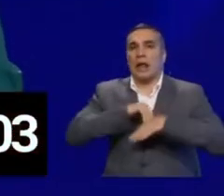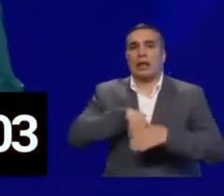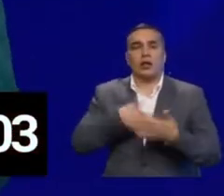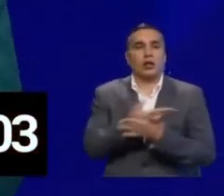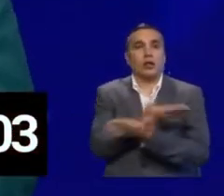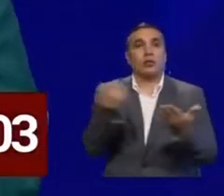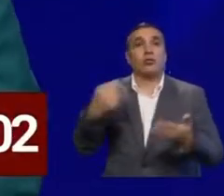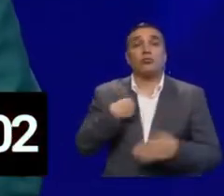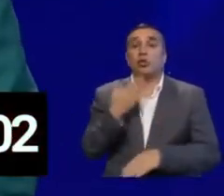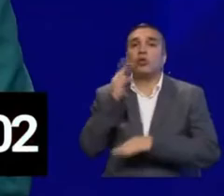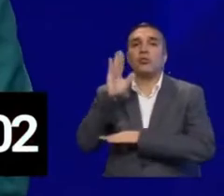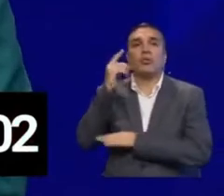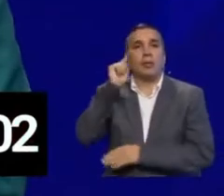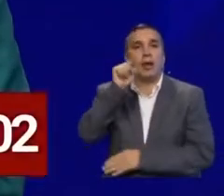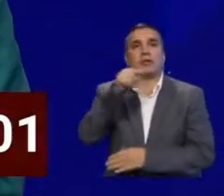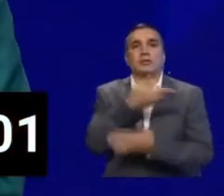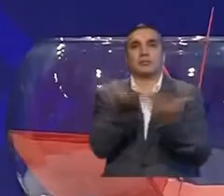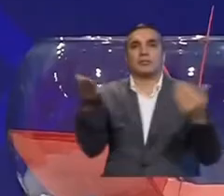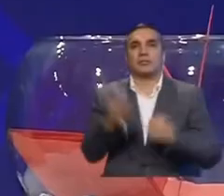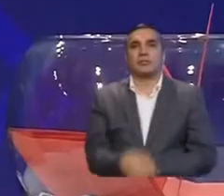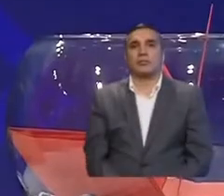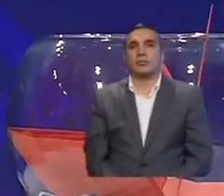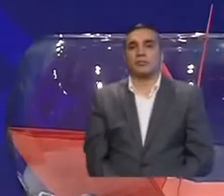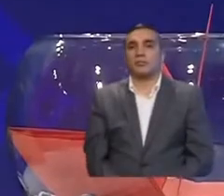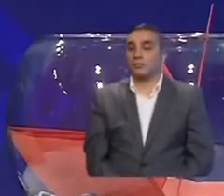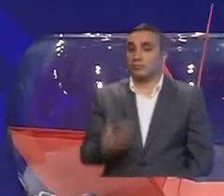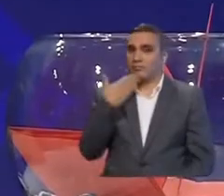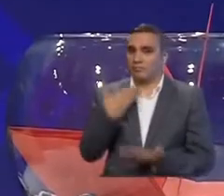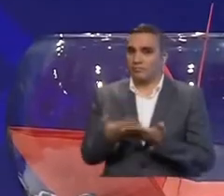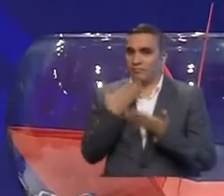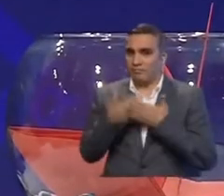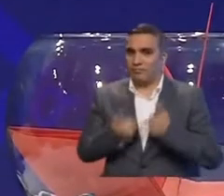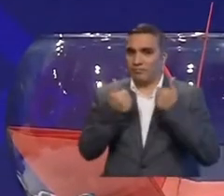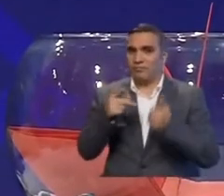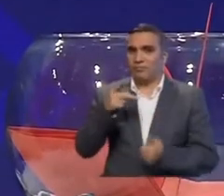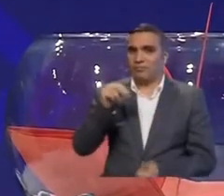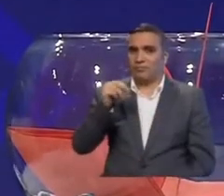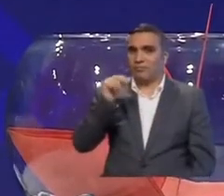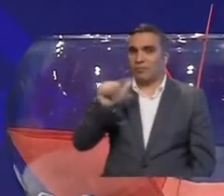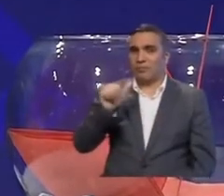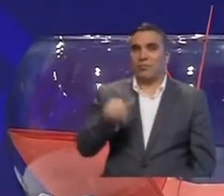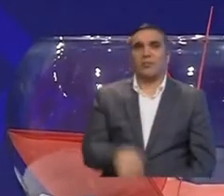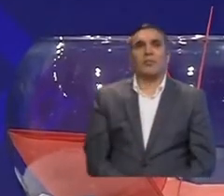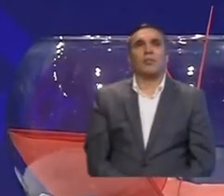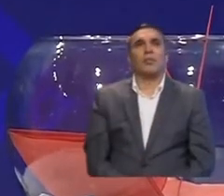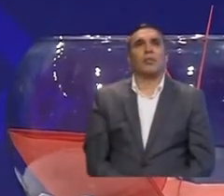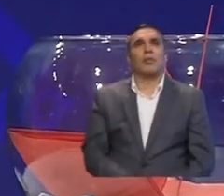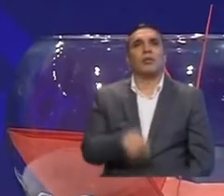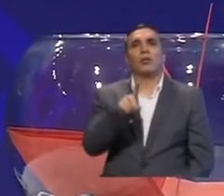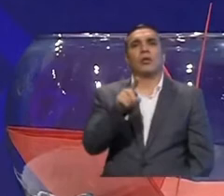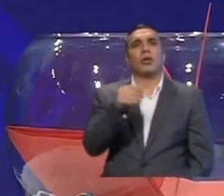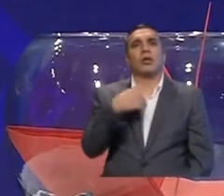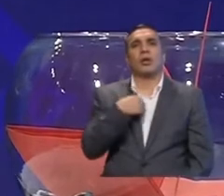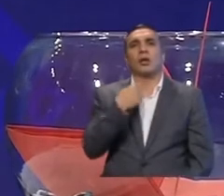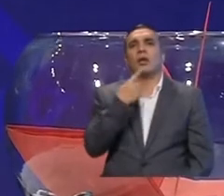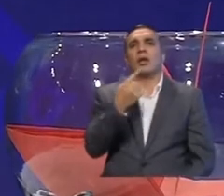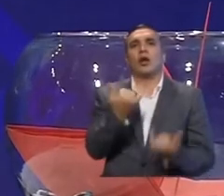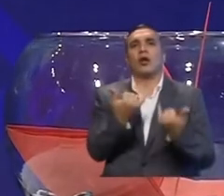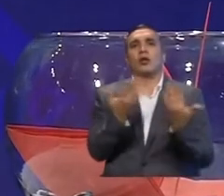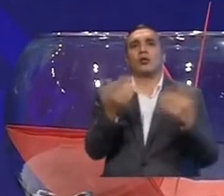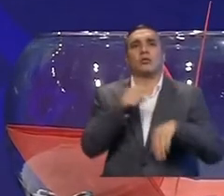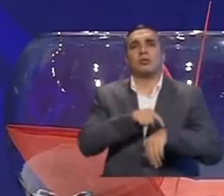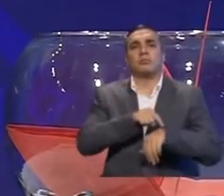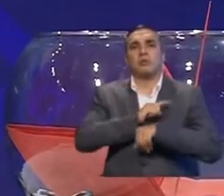mi compromiso para aquello. Gracias, candidata Peña. Candidato Almeida, lo que usted tiene que decir en este siguiente